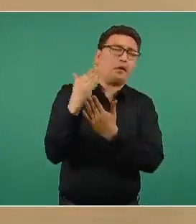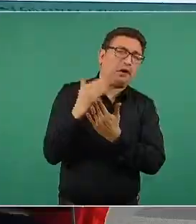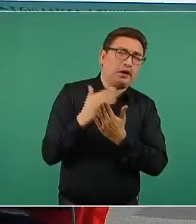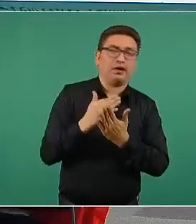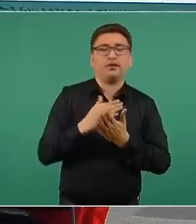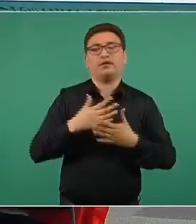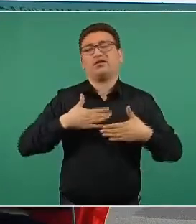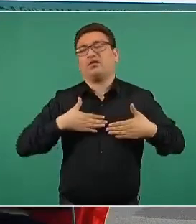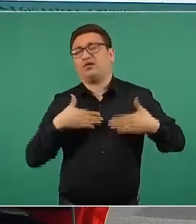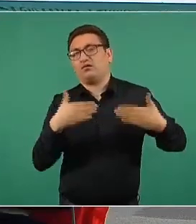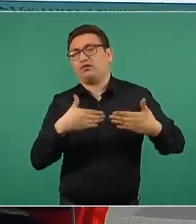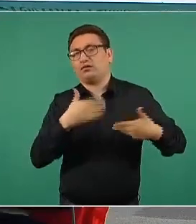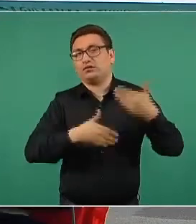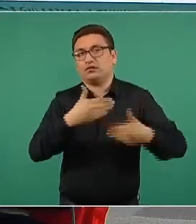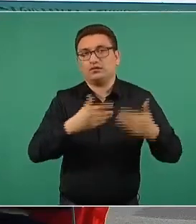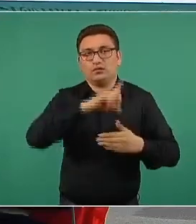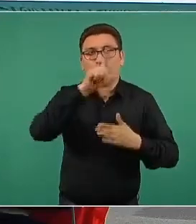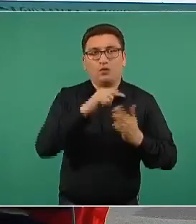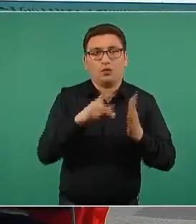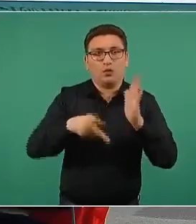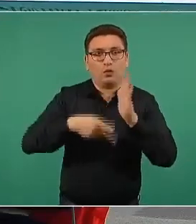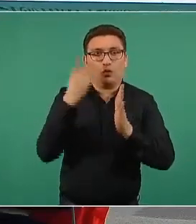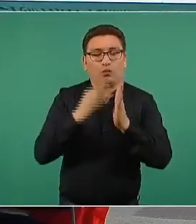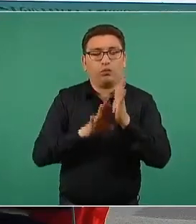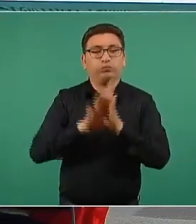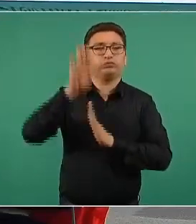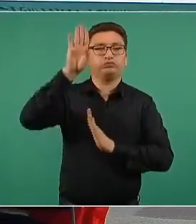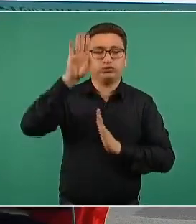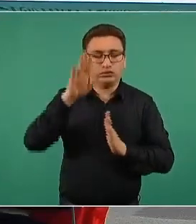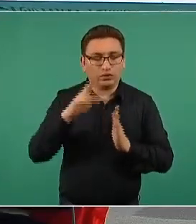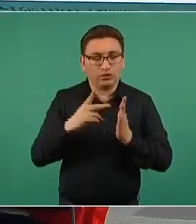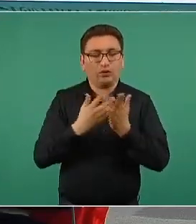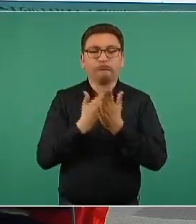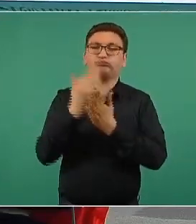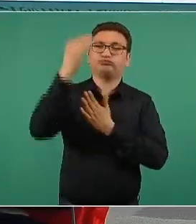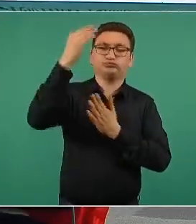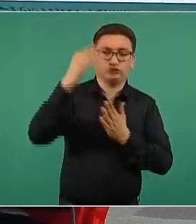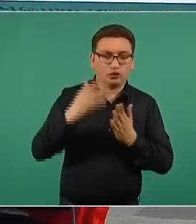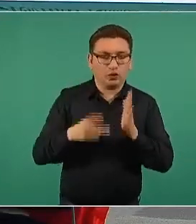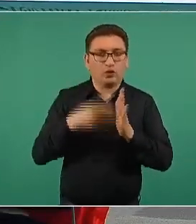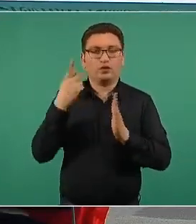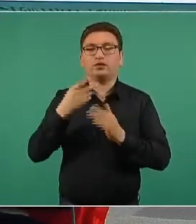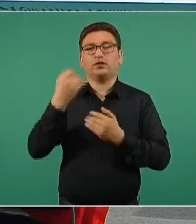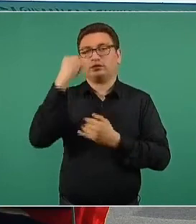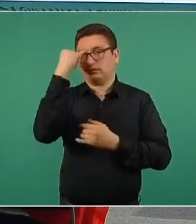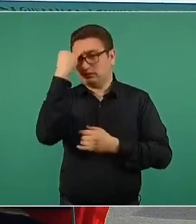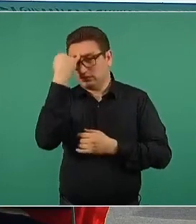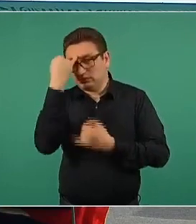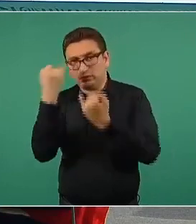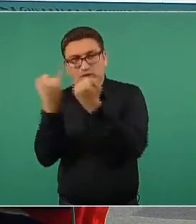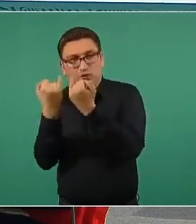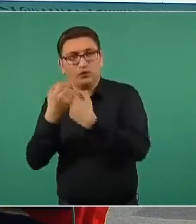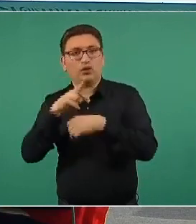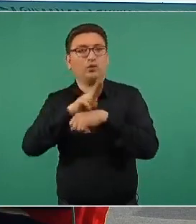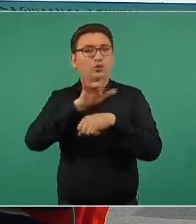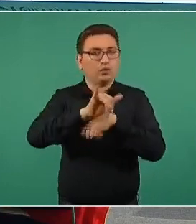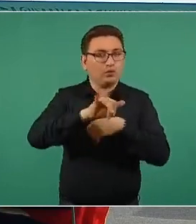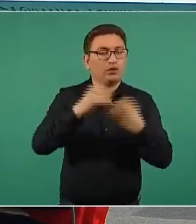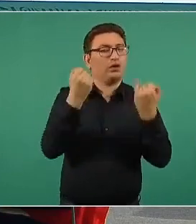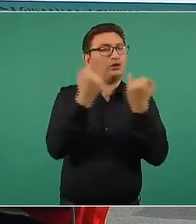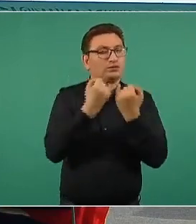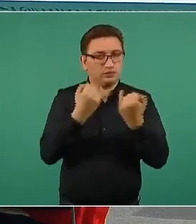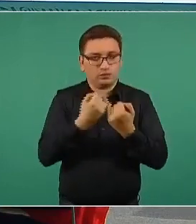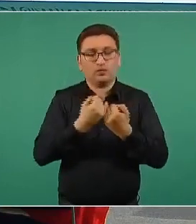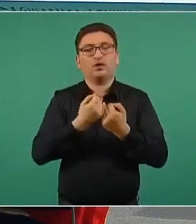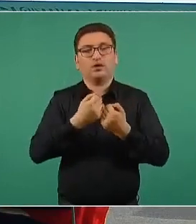vuelve a incrementarse, y lo vimos también en la India. En esta situación en Uruguay, pues vemos también que en este momento y en la región sur